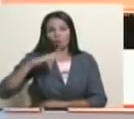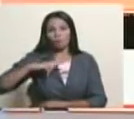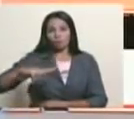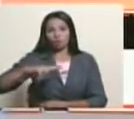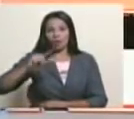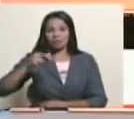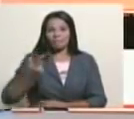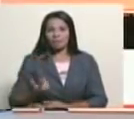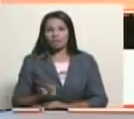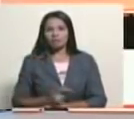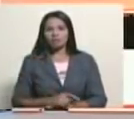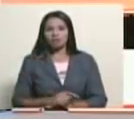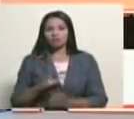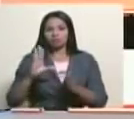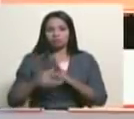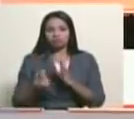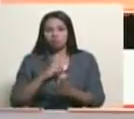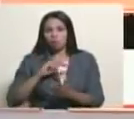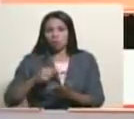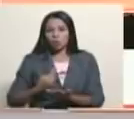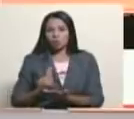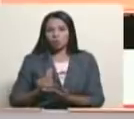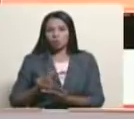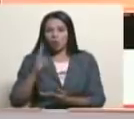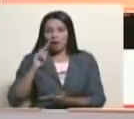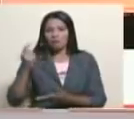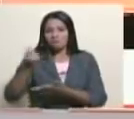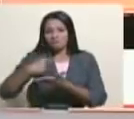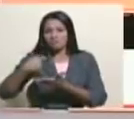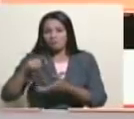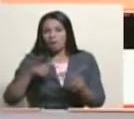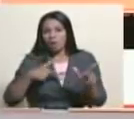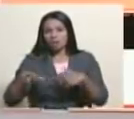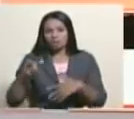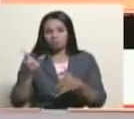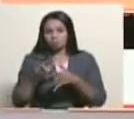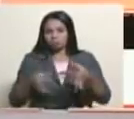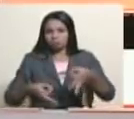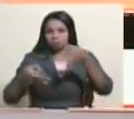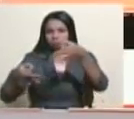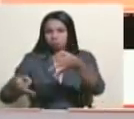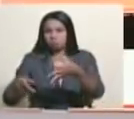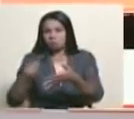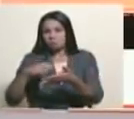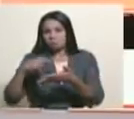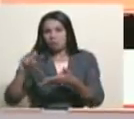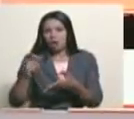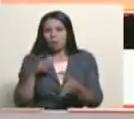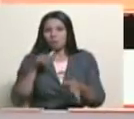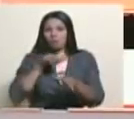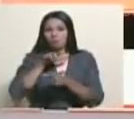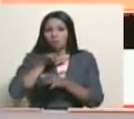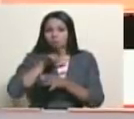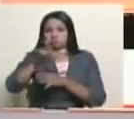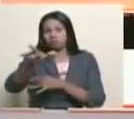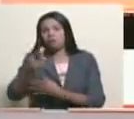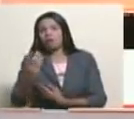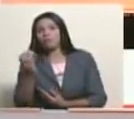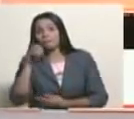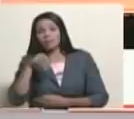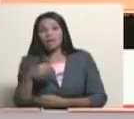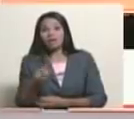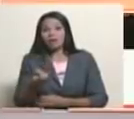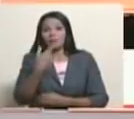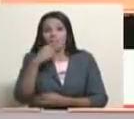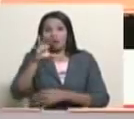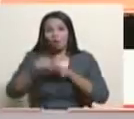de Portugal, ya estaban firmados los contratos, compañeros, para importación de medicina, de